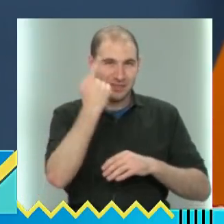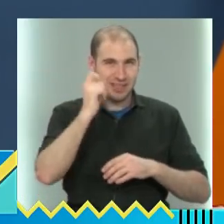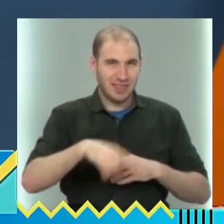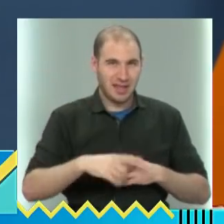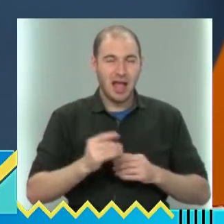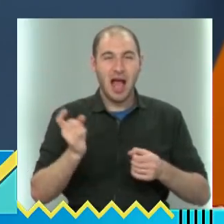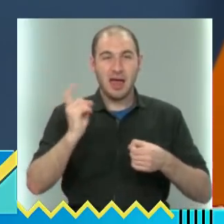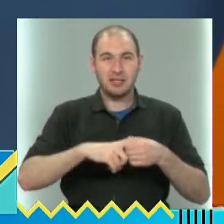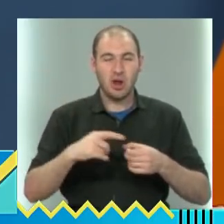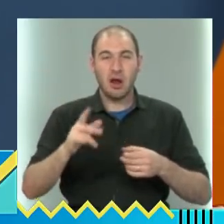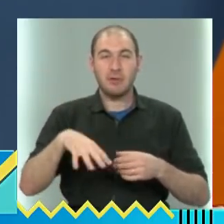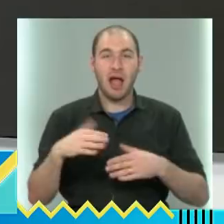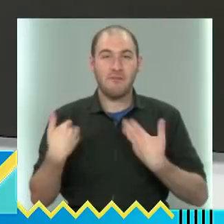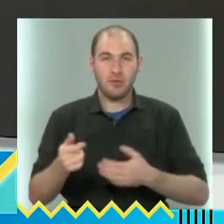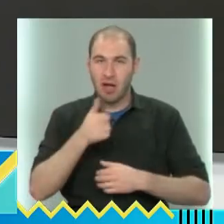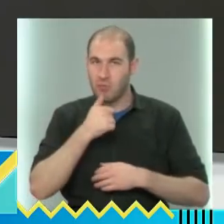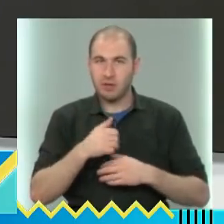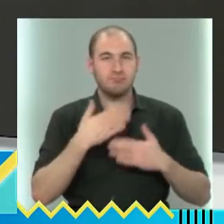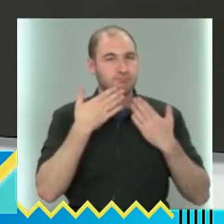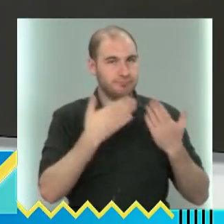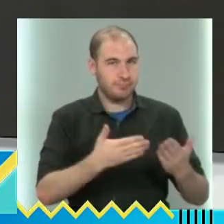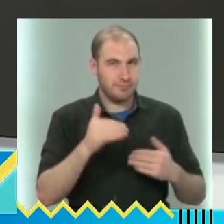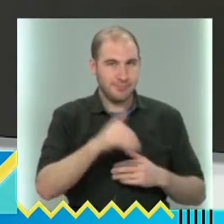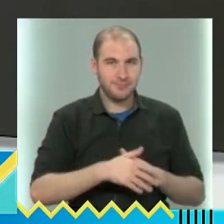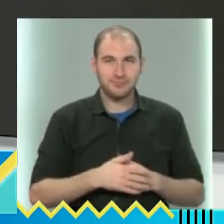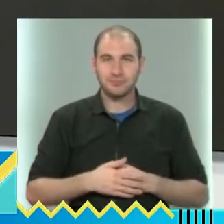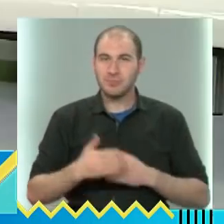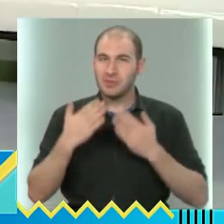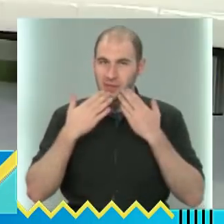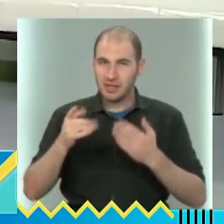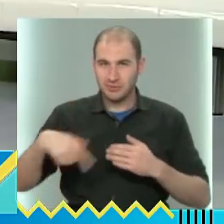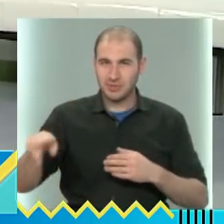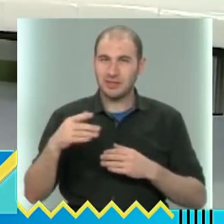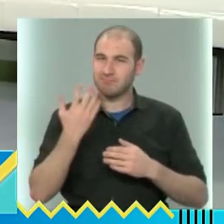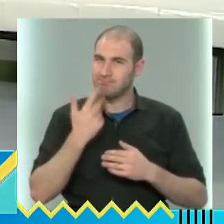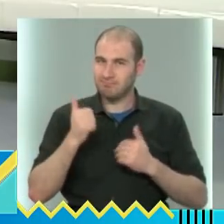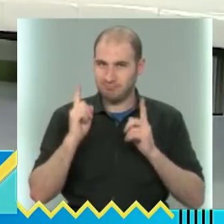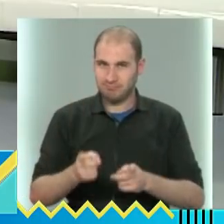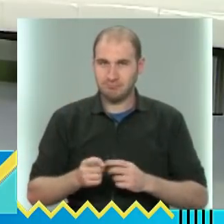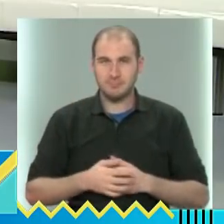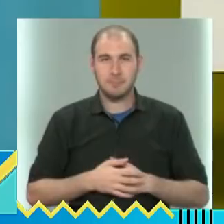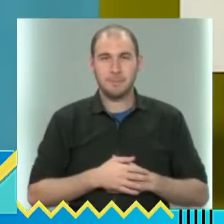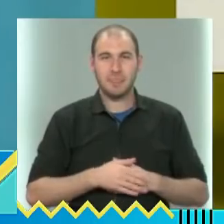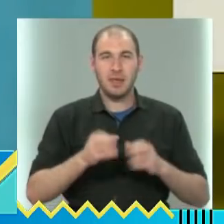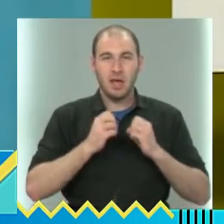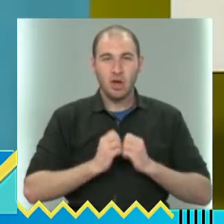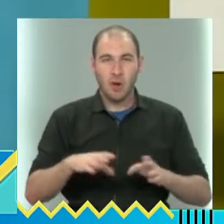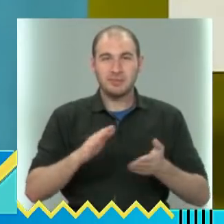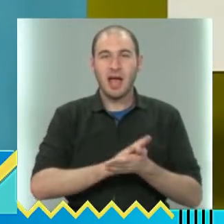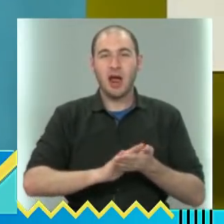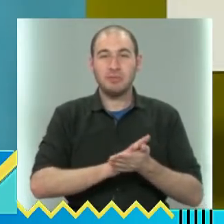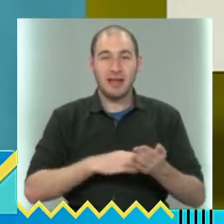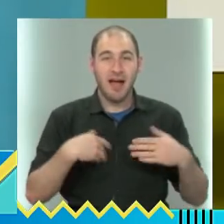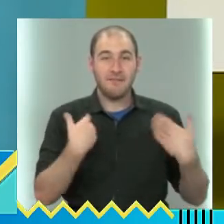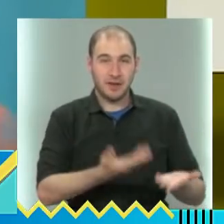y miembro de la Asamblea Popular por el Agua. Muchísimas gracias, Marcelo, por estar presente. Al contrario a ustedes, un gusto también estar acá. Bueno, arrancamos con los argumentos